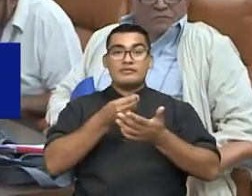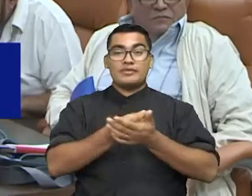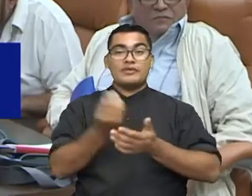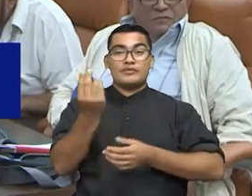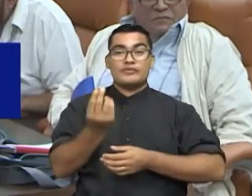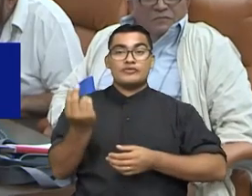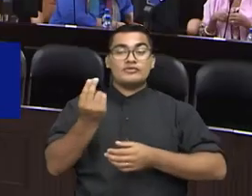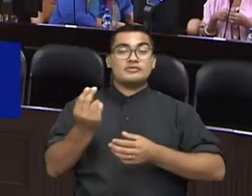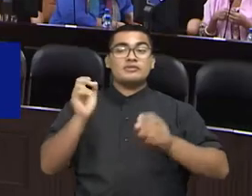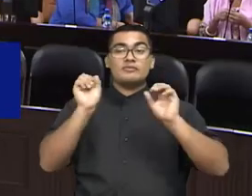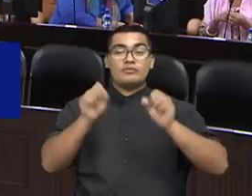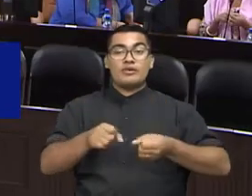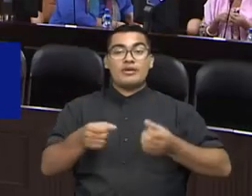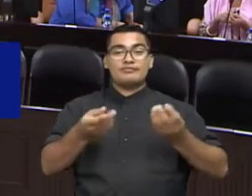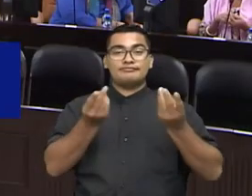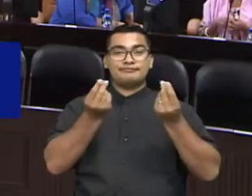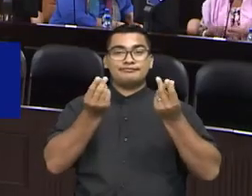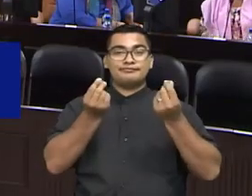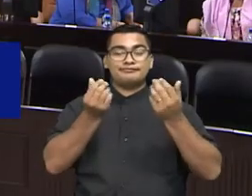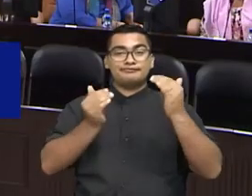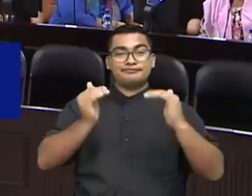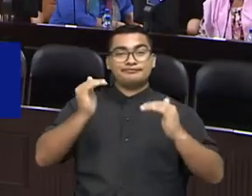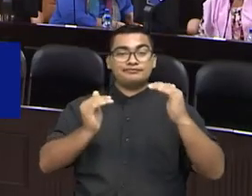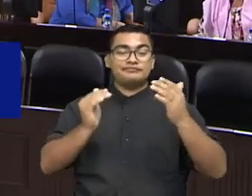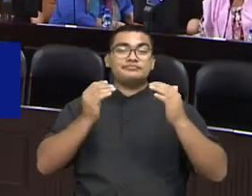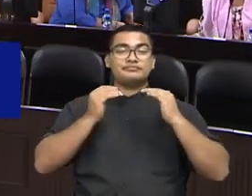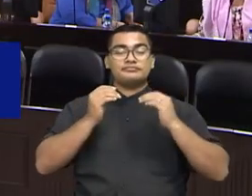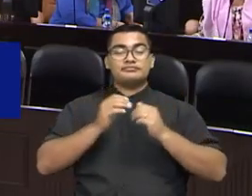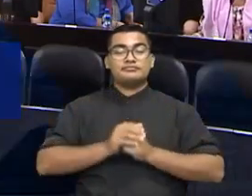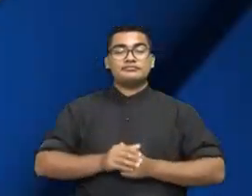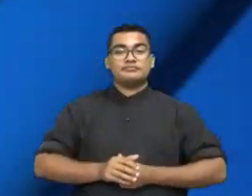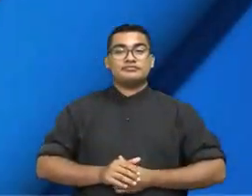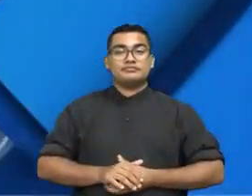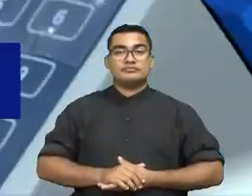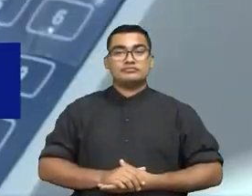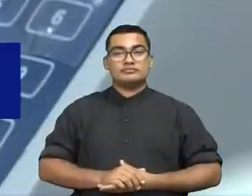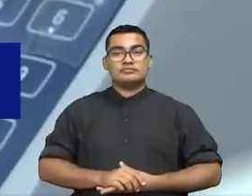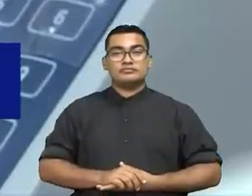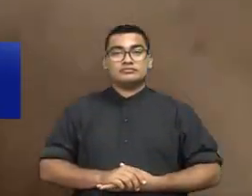en riesgo la estabilidad del sistema energético.